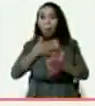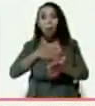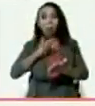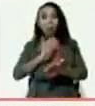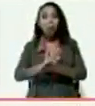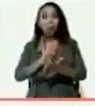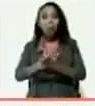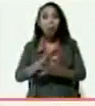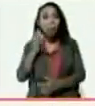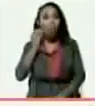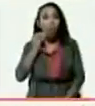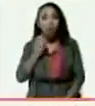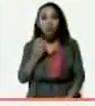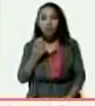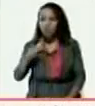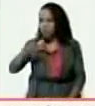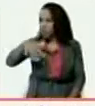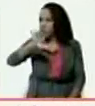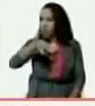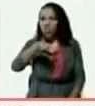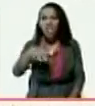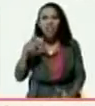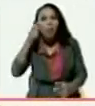Vuelvo aquí a preguntar, ¿dónde está el pueblo?